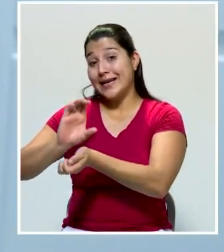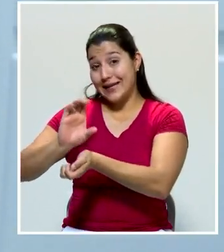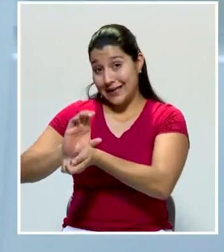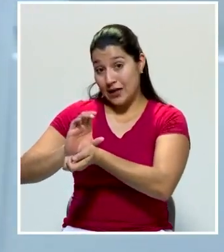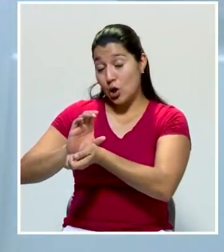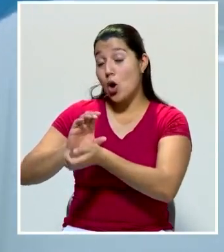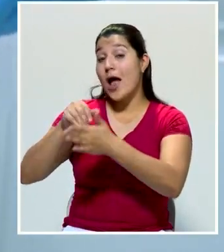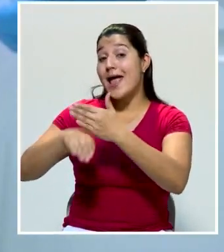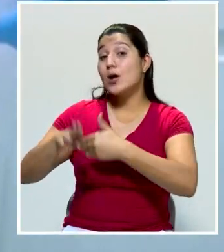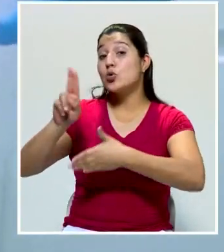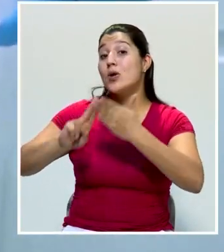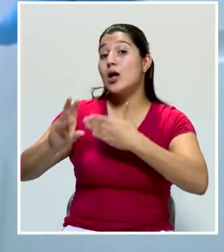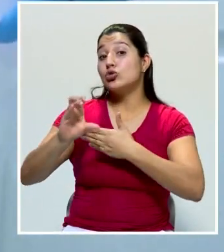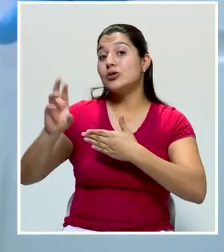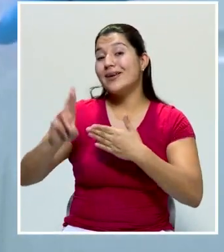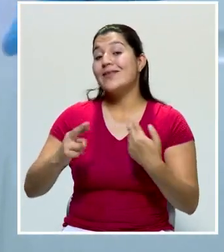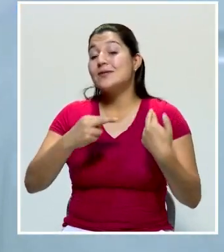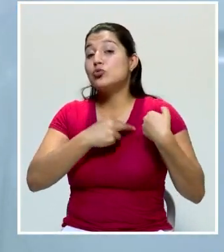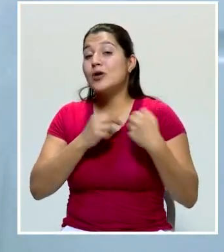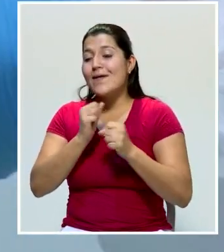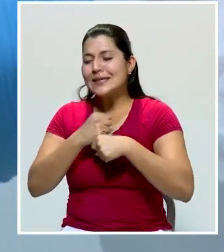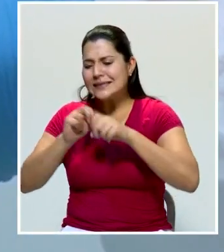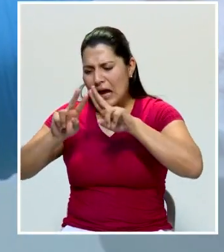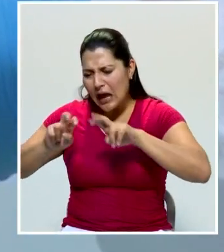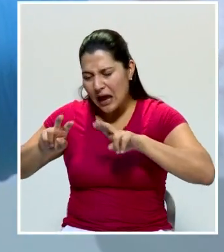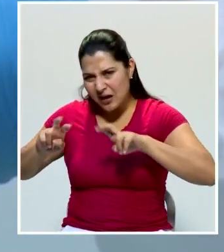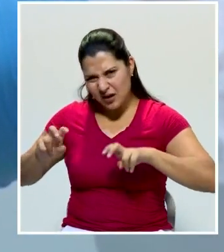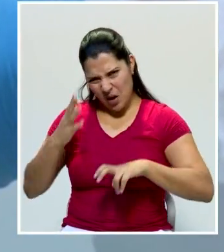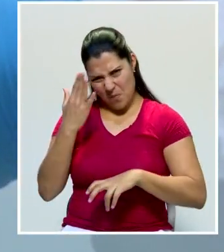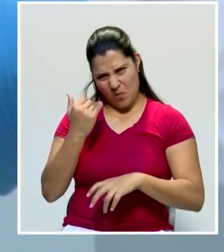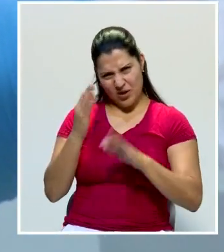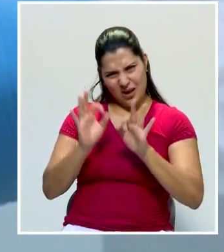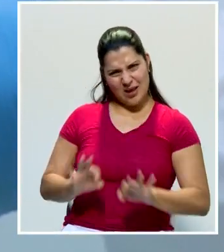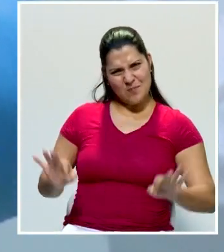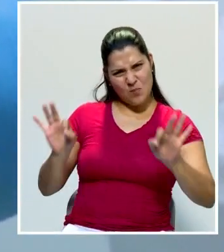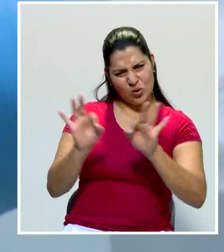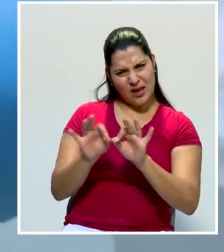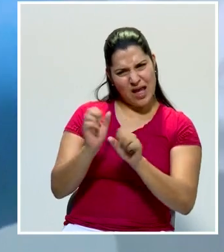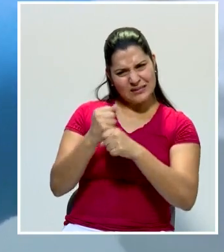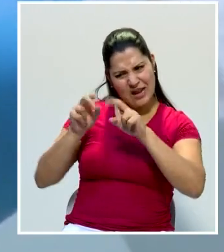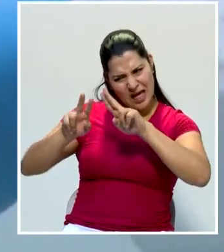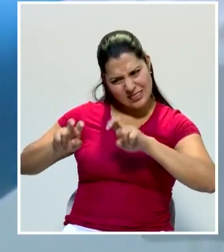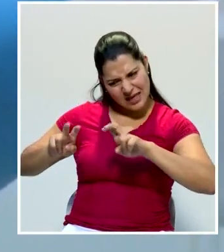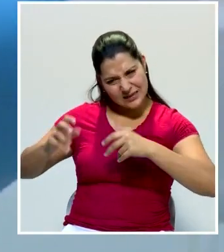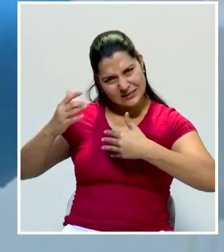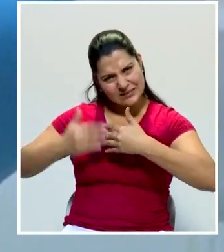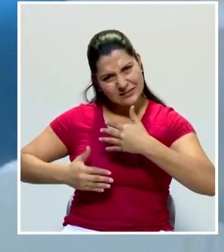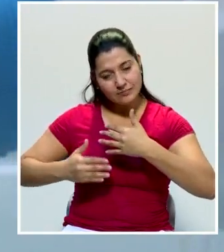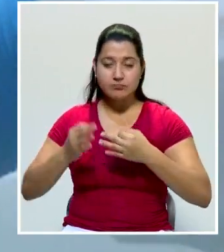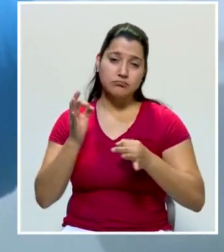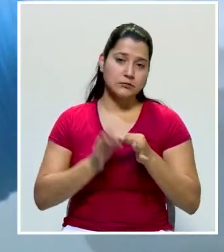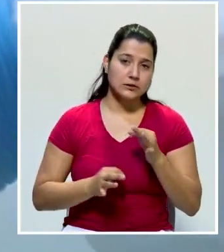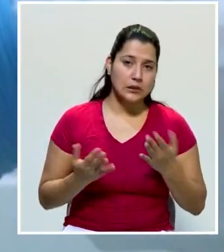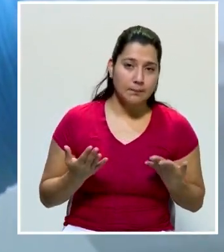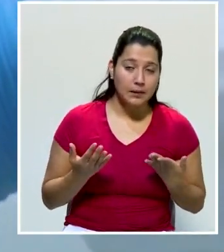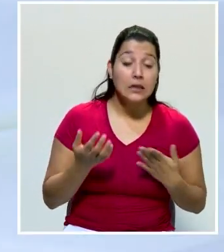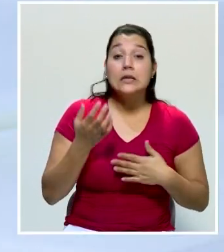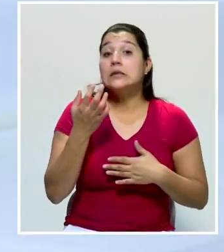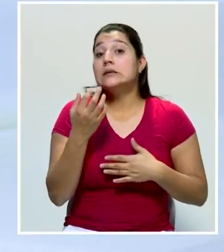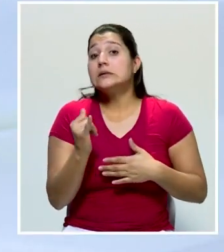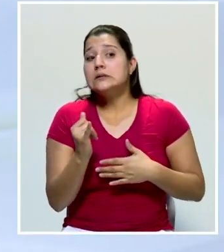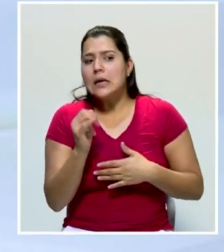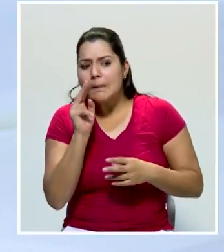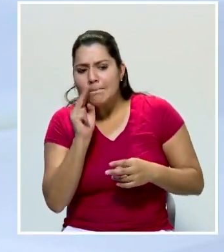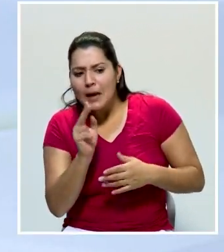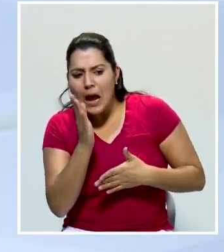de la Universidad de Costa Rica. ¿Pero por qué es tan importante estos exámenes? La razón es simple. En caso de que se encuentre algún patógeno